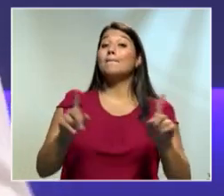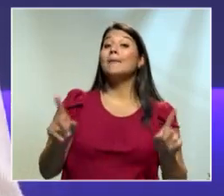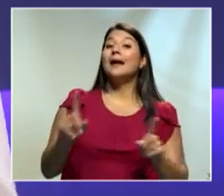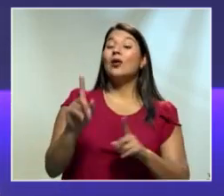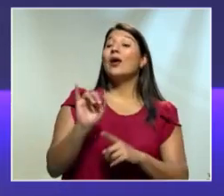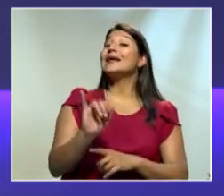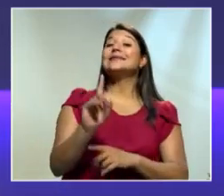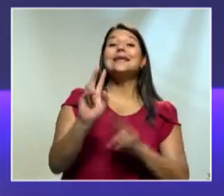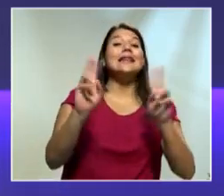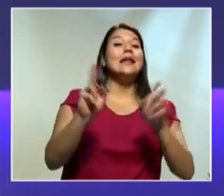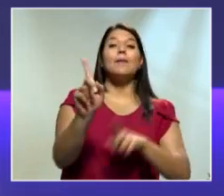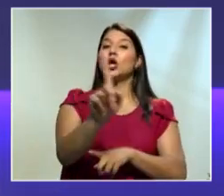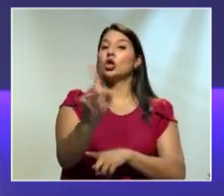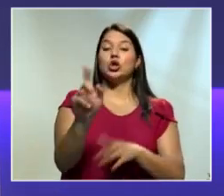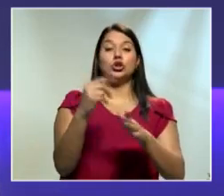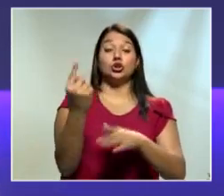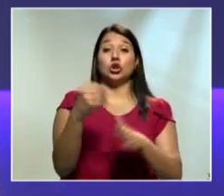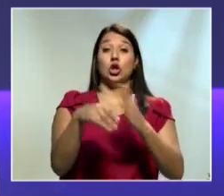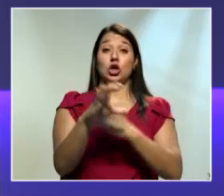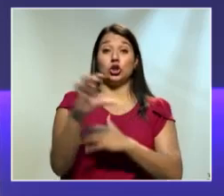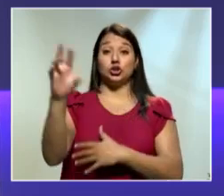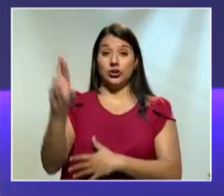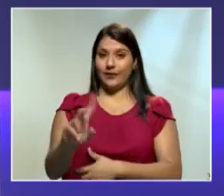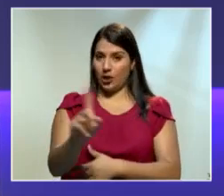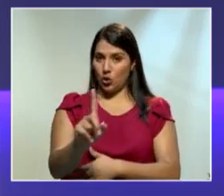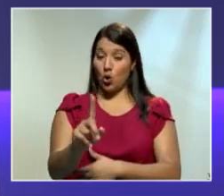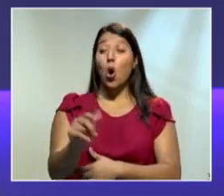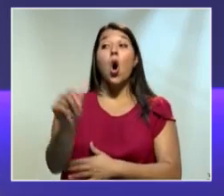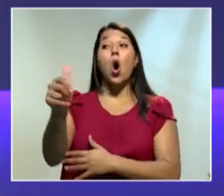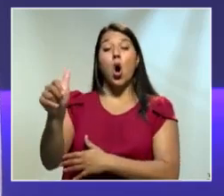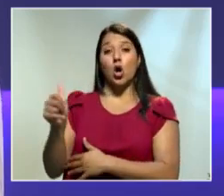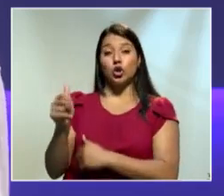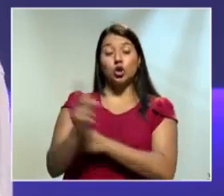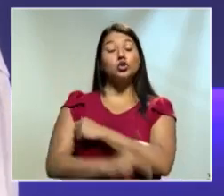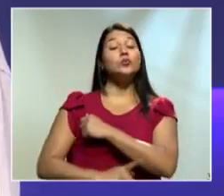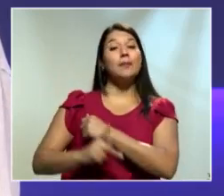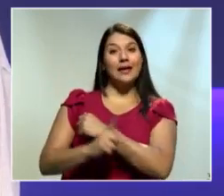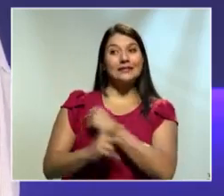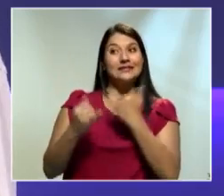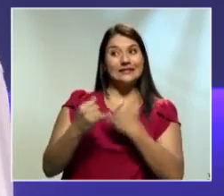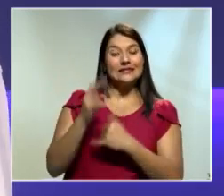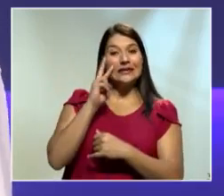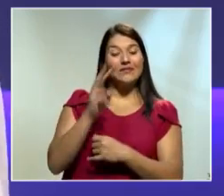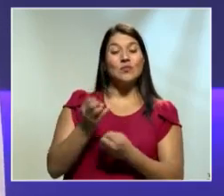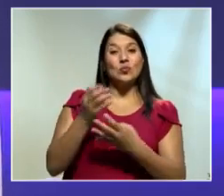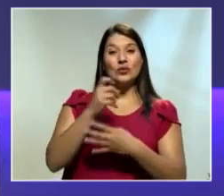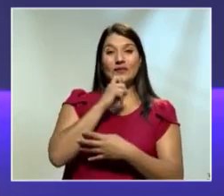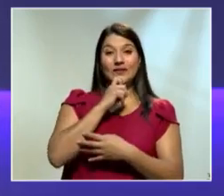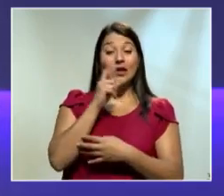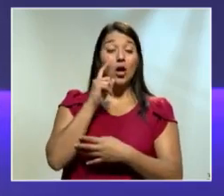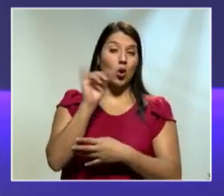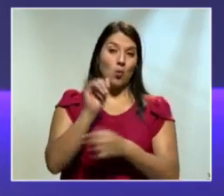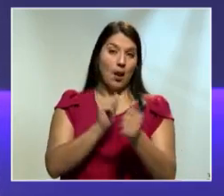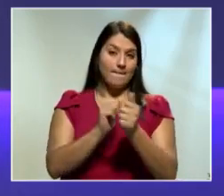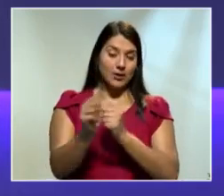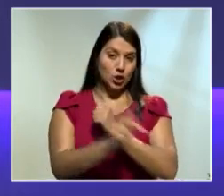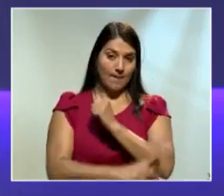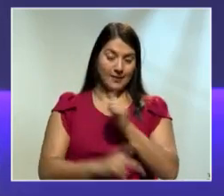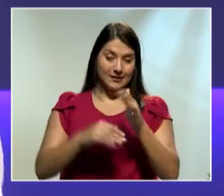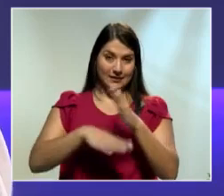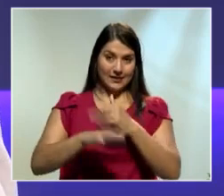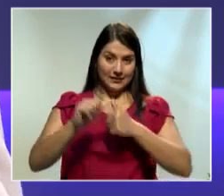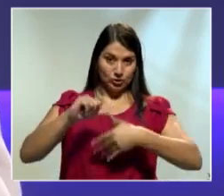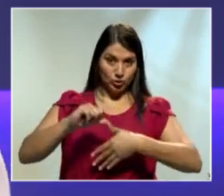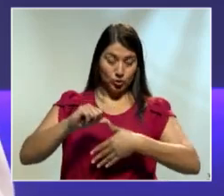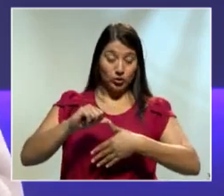más, es un tema de que hay países que lo están viendo terriblemente mal, como es el caso de la mayoría de países del sur, que además